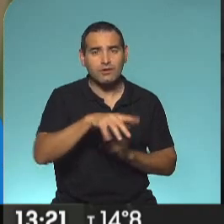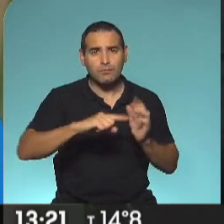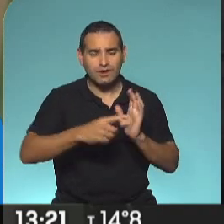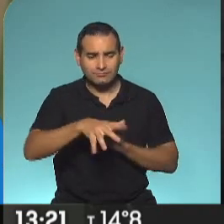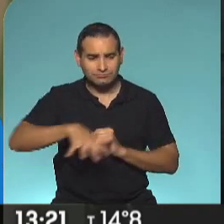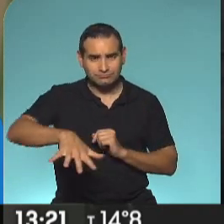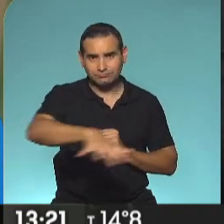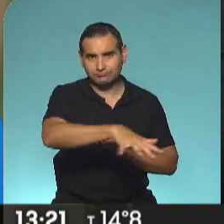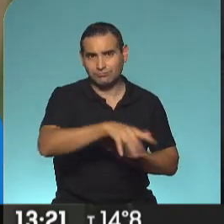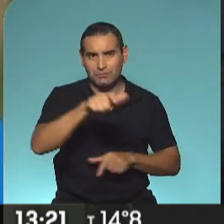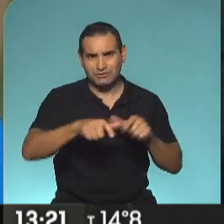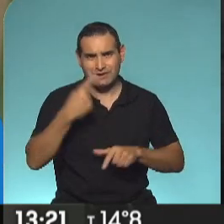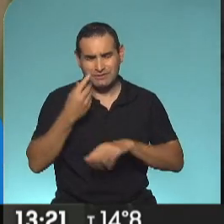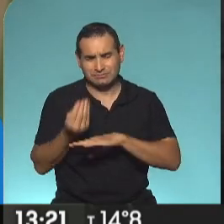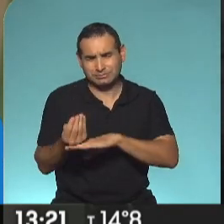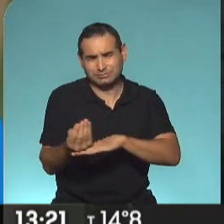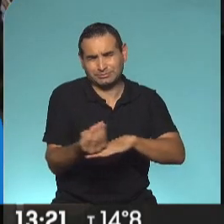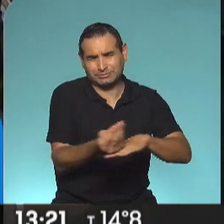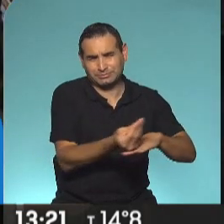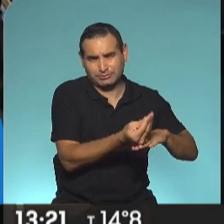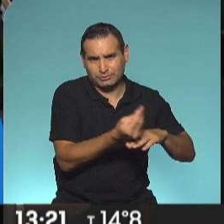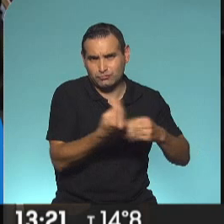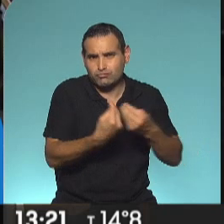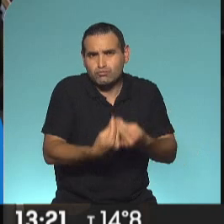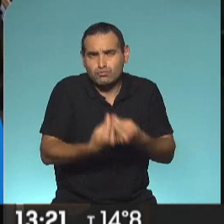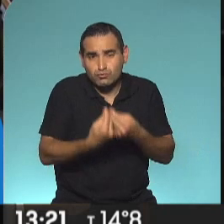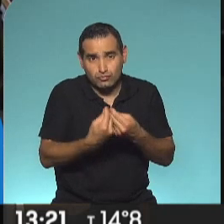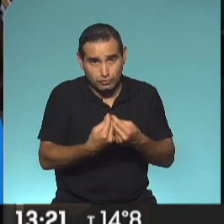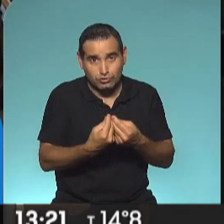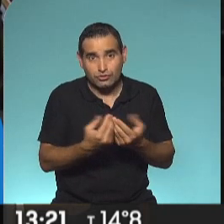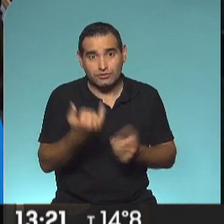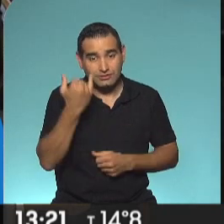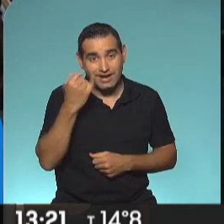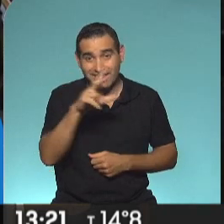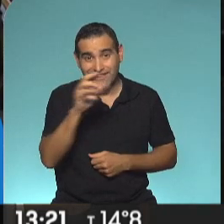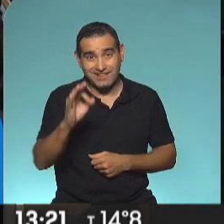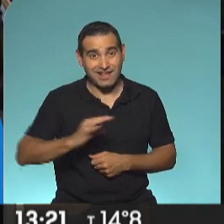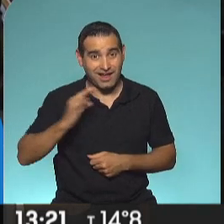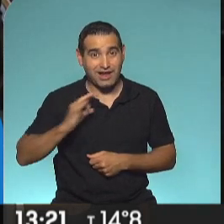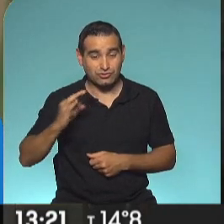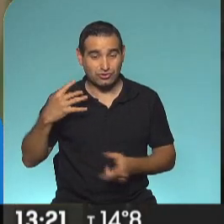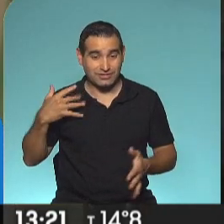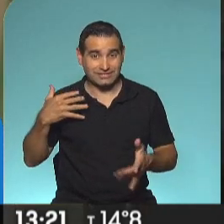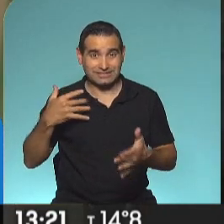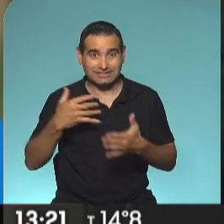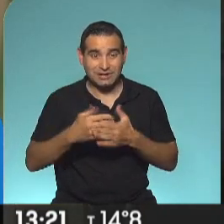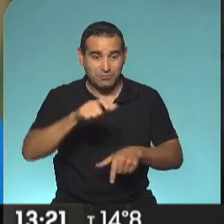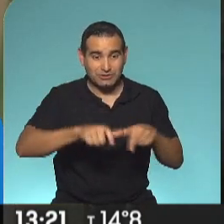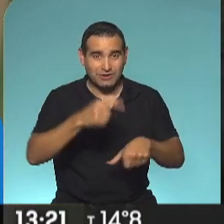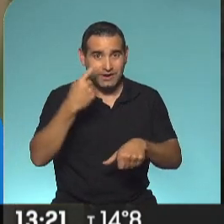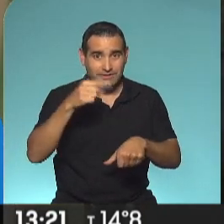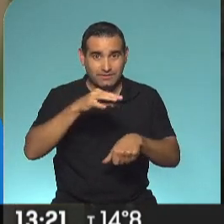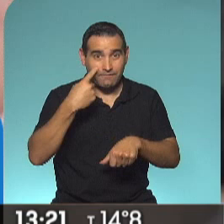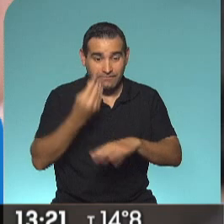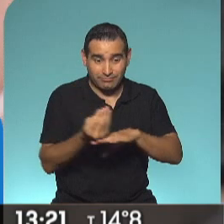densidad demográfica impresionante, que ha crecido en los últimos 30 años su cantidad poblacional como